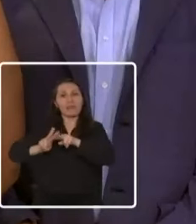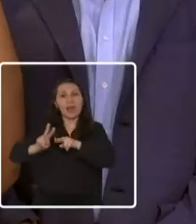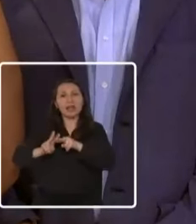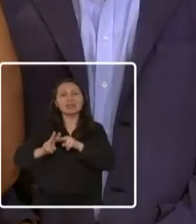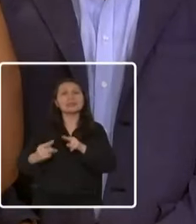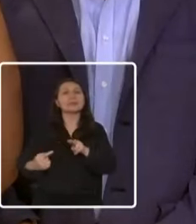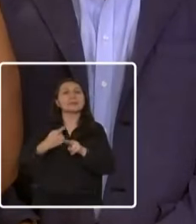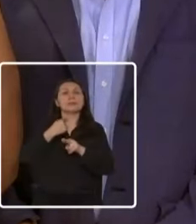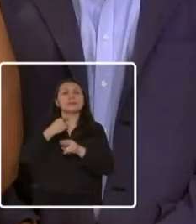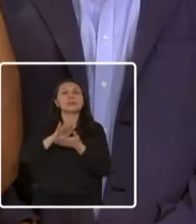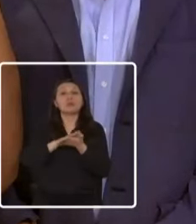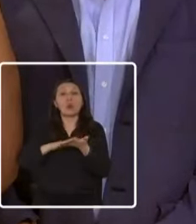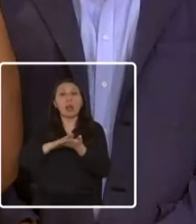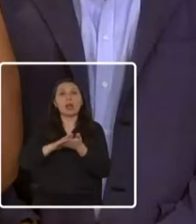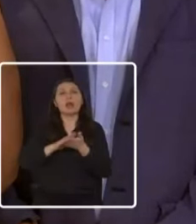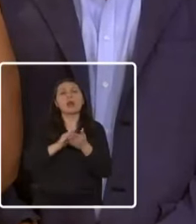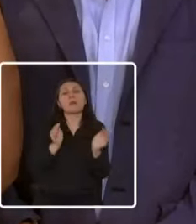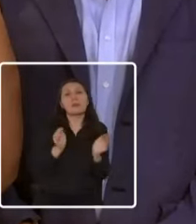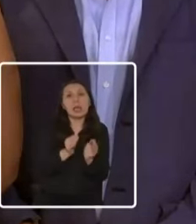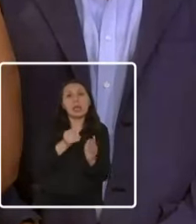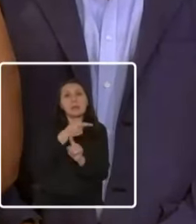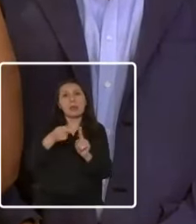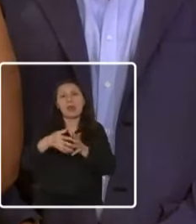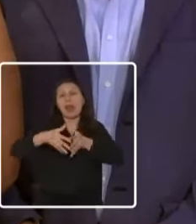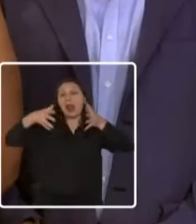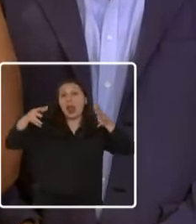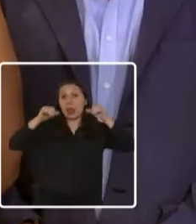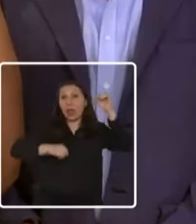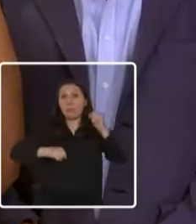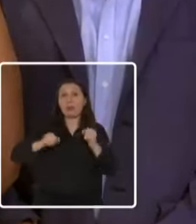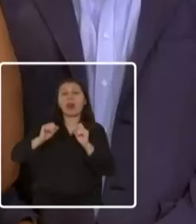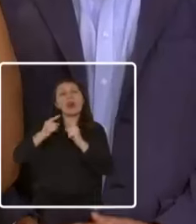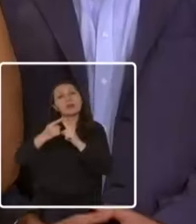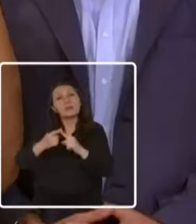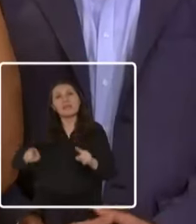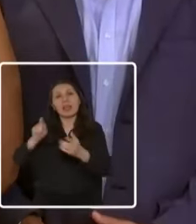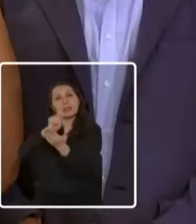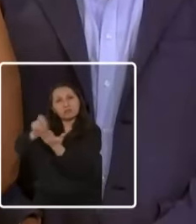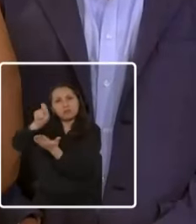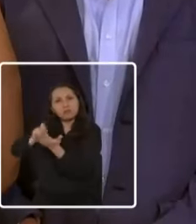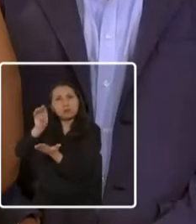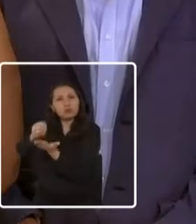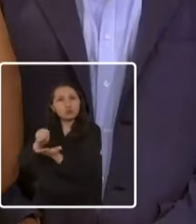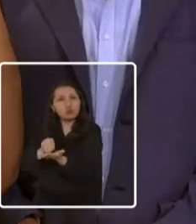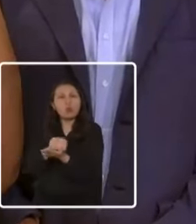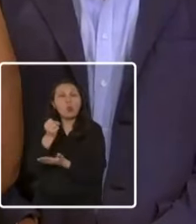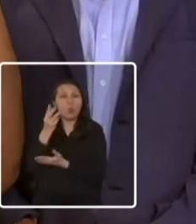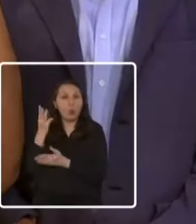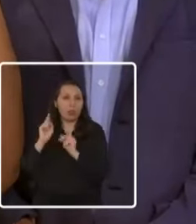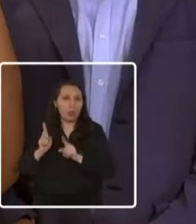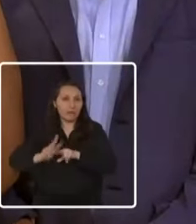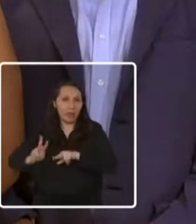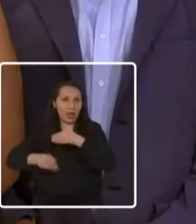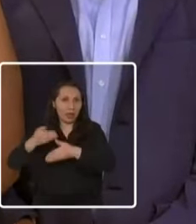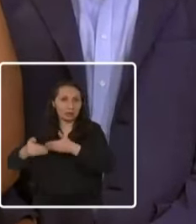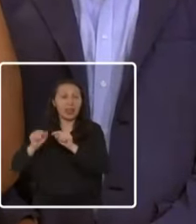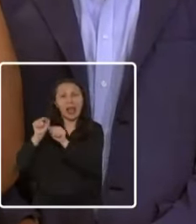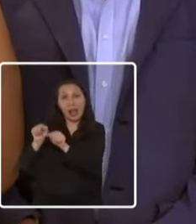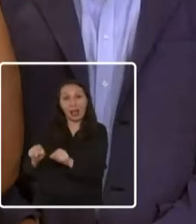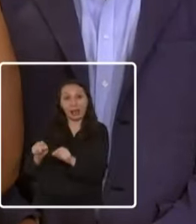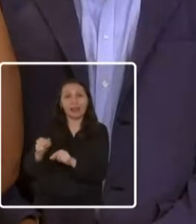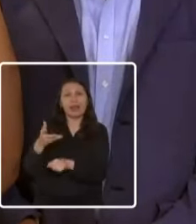hacer la afectación en materia, por ejemplo, de pequeña, mediana o gran empresa. Por tanto, es un catastro que tiene que desarrollarse. Yo diría que